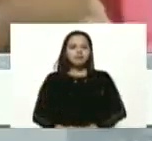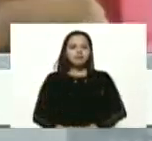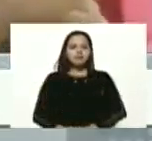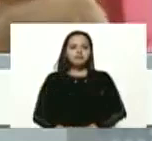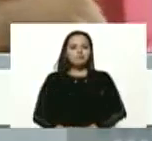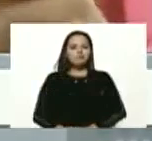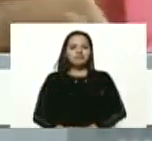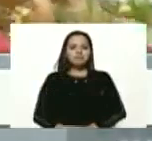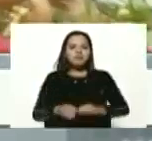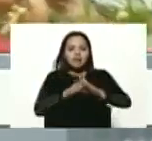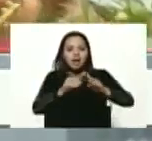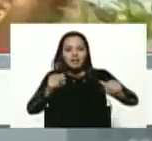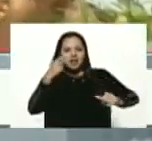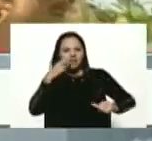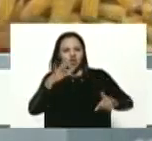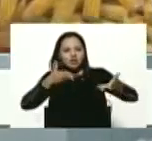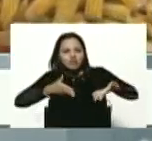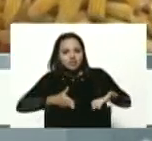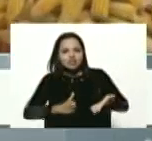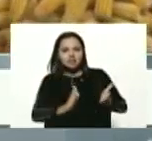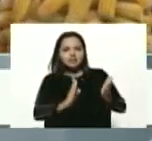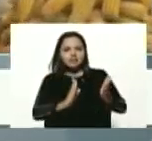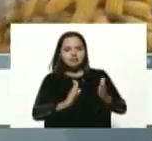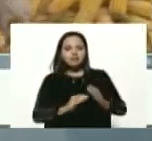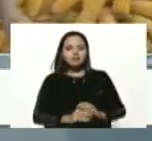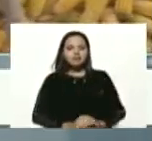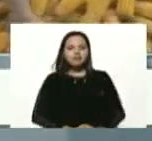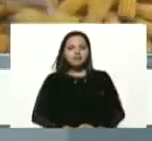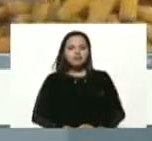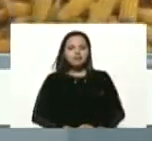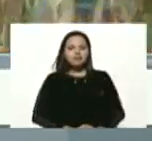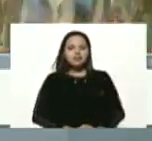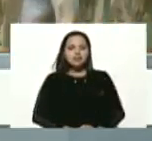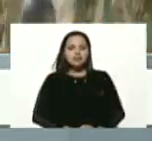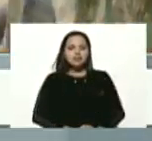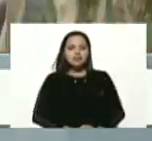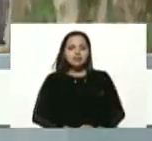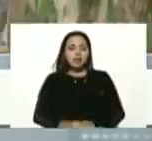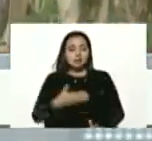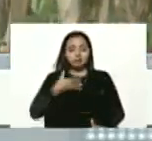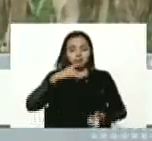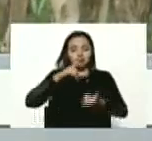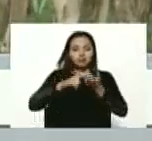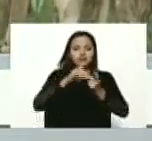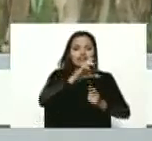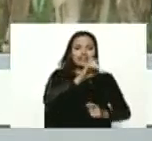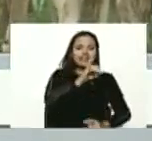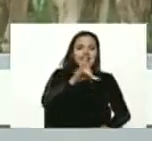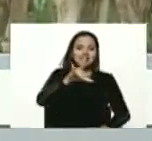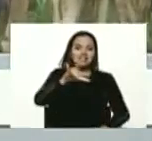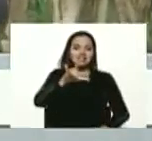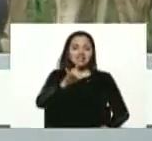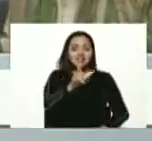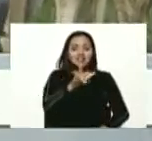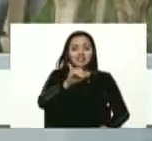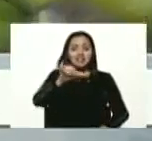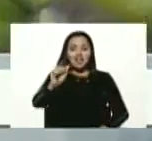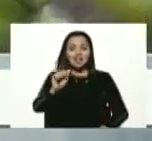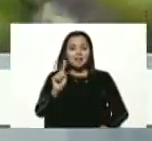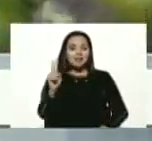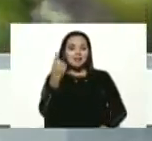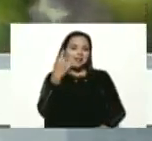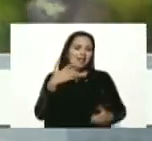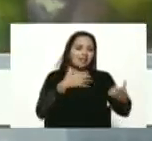La tierra que vio nacer a Silita Flores de Maduro, la primera combatiente,